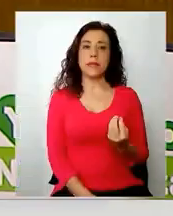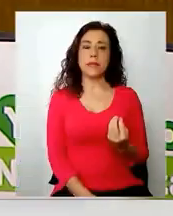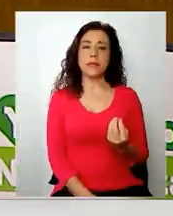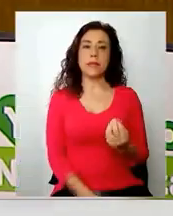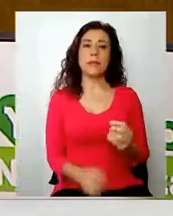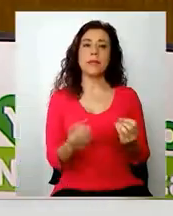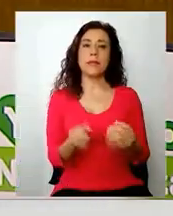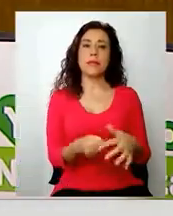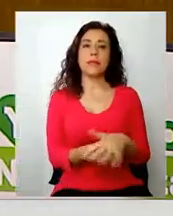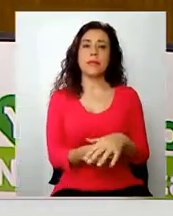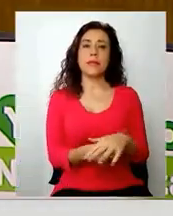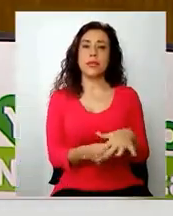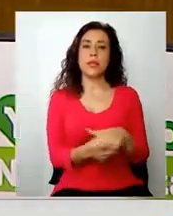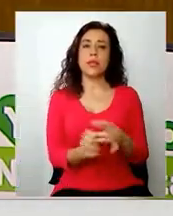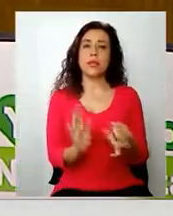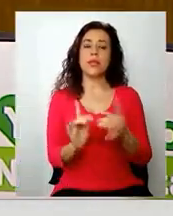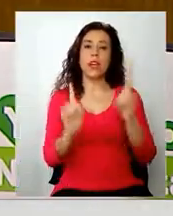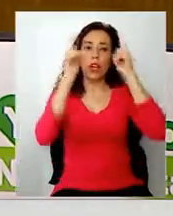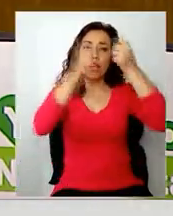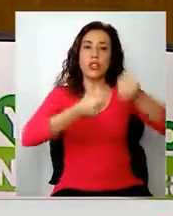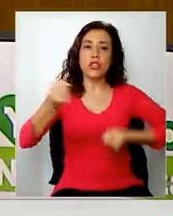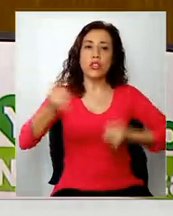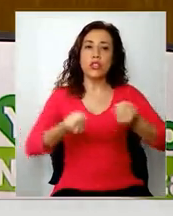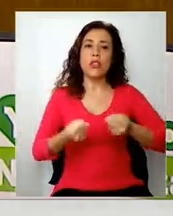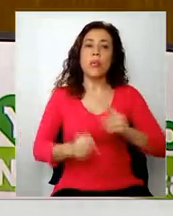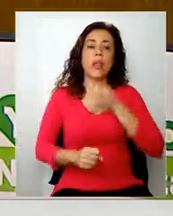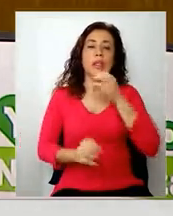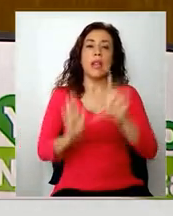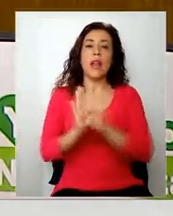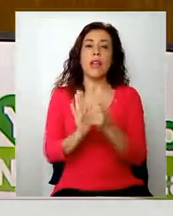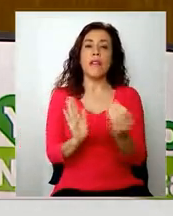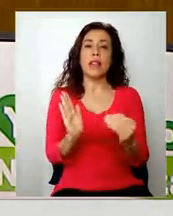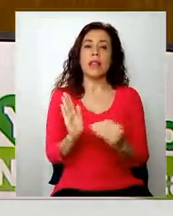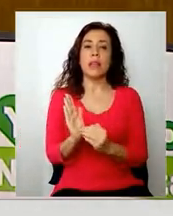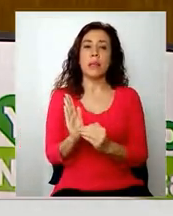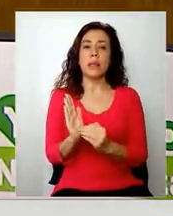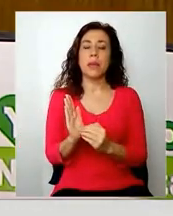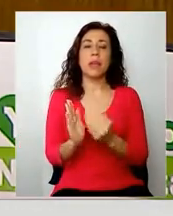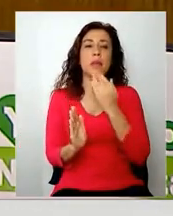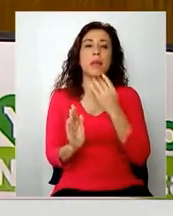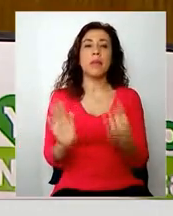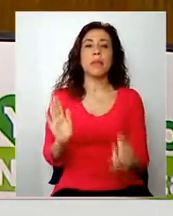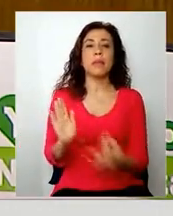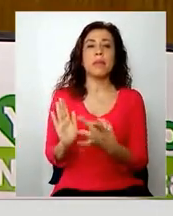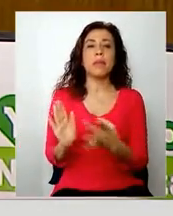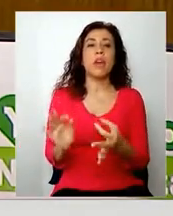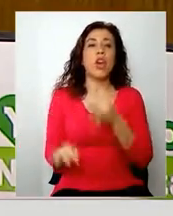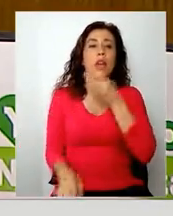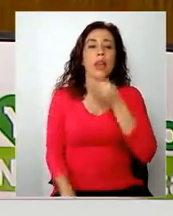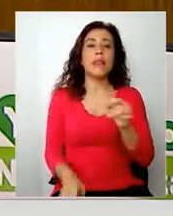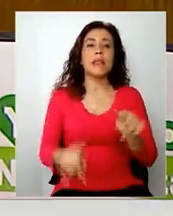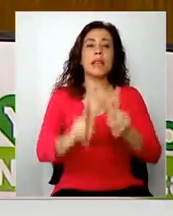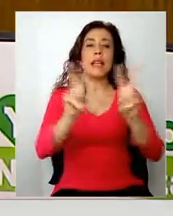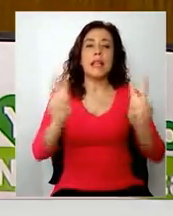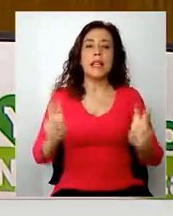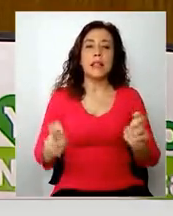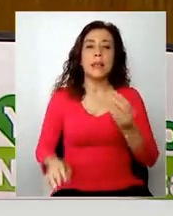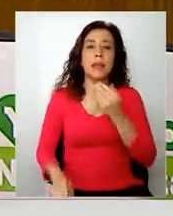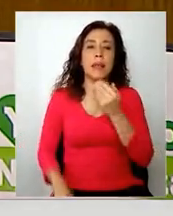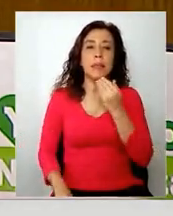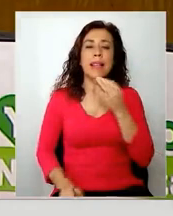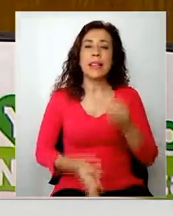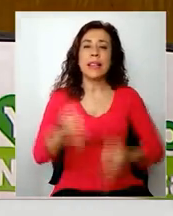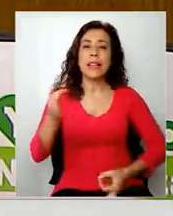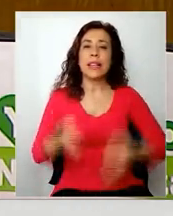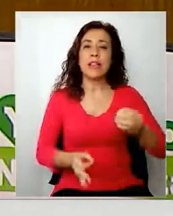vulneraciones a los conductores porque se obvía la propia ley 20.000 y más aún se ignoran las aclaraciones hechas en esta materia por el propio tribunal constitucional a propósito